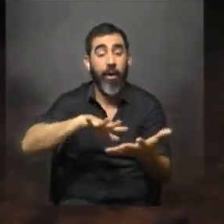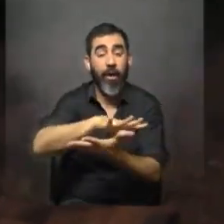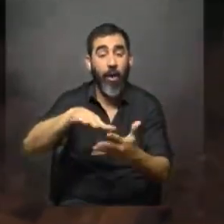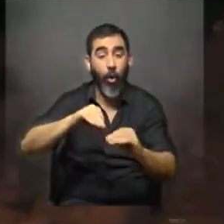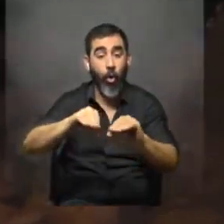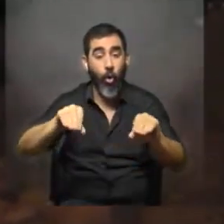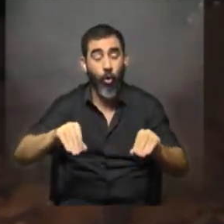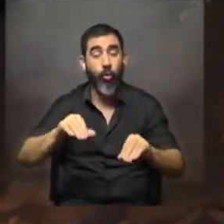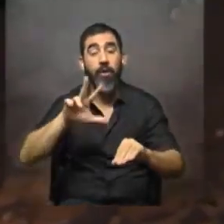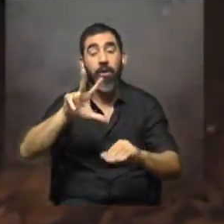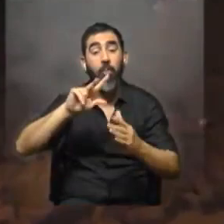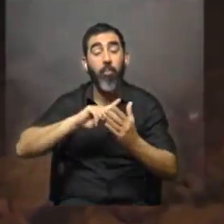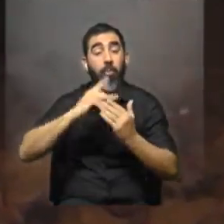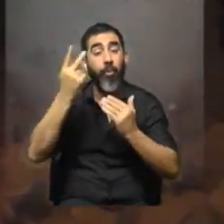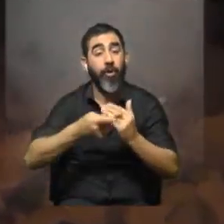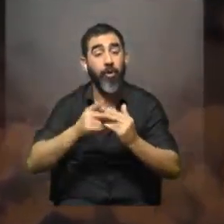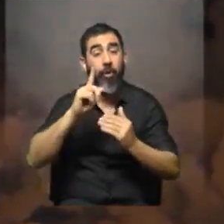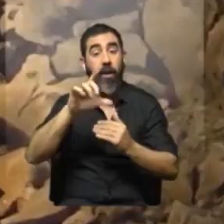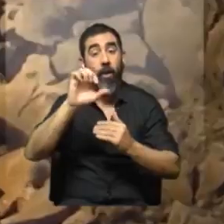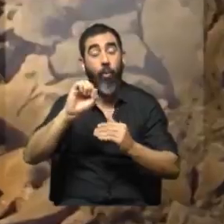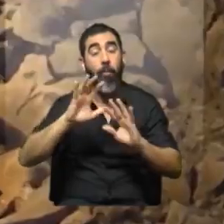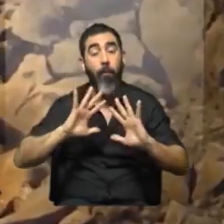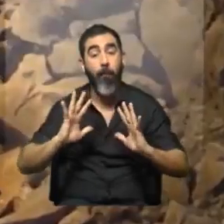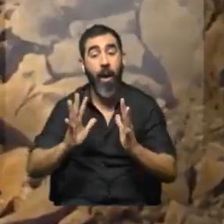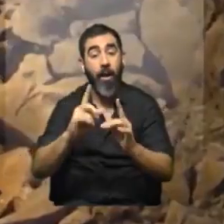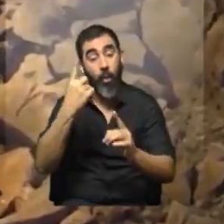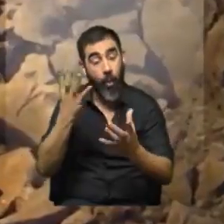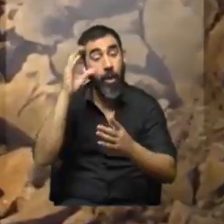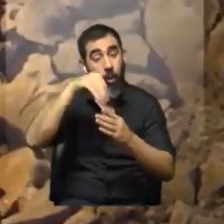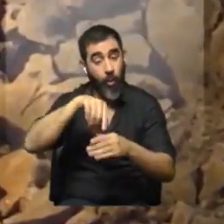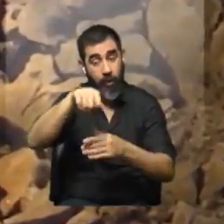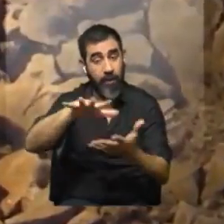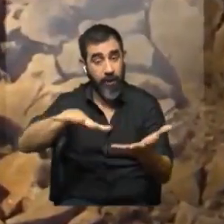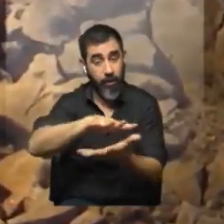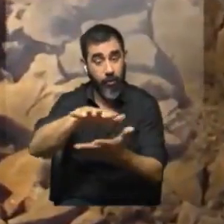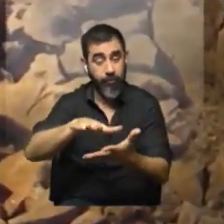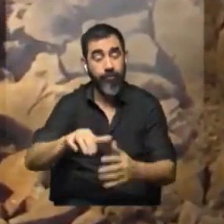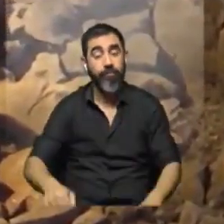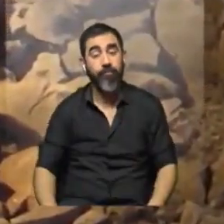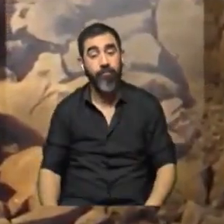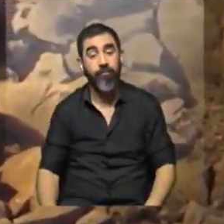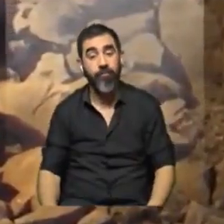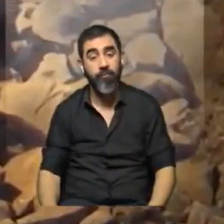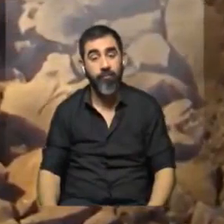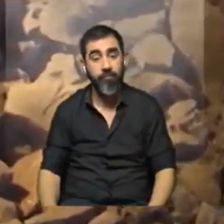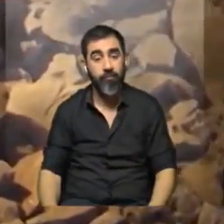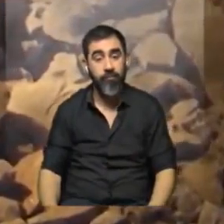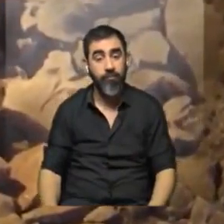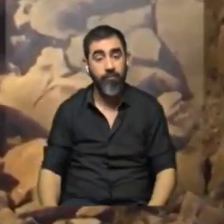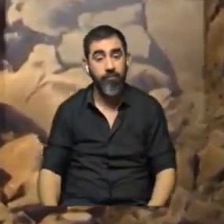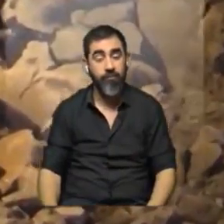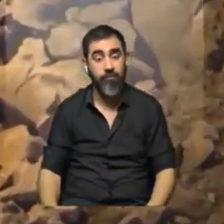lo menos 3 proyectos más de geoparque, uno de ellos incluye a este distrito geológico. Y me quedo con lo que decía